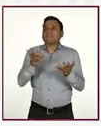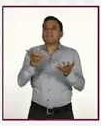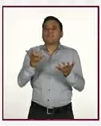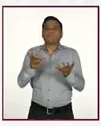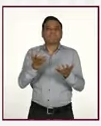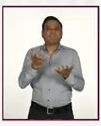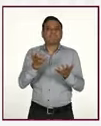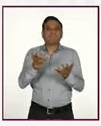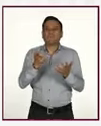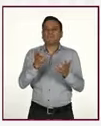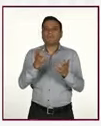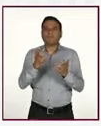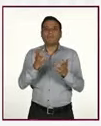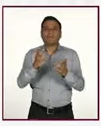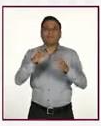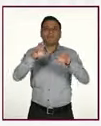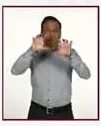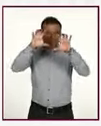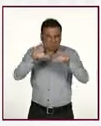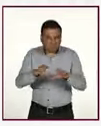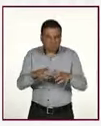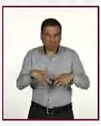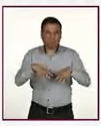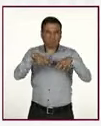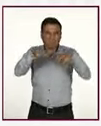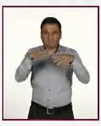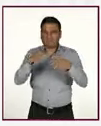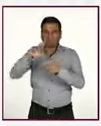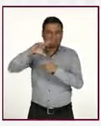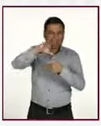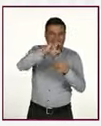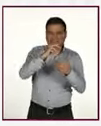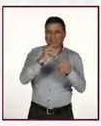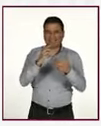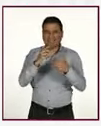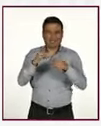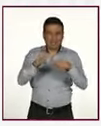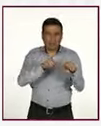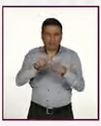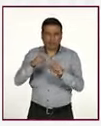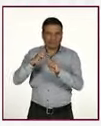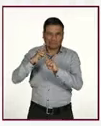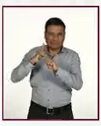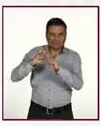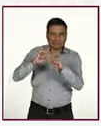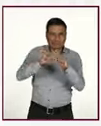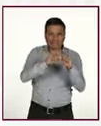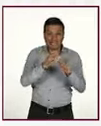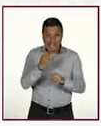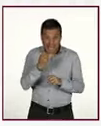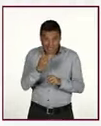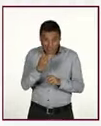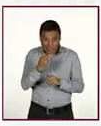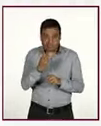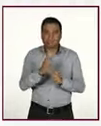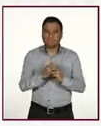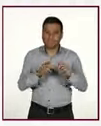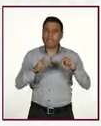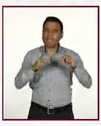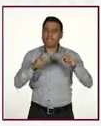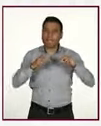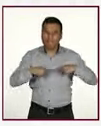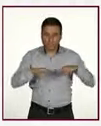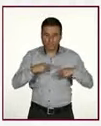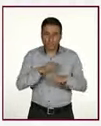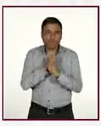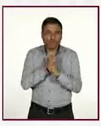las contingencias naturales que pone a las personas en términos que necesitan un